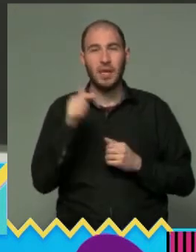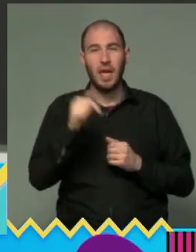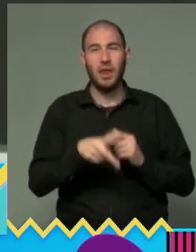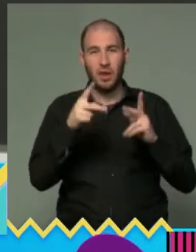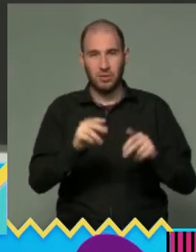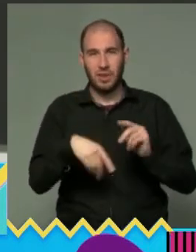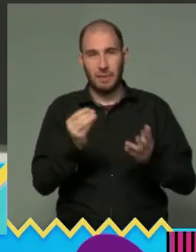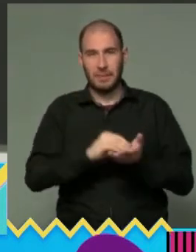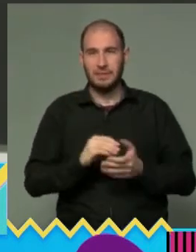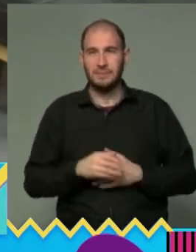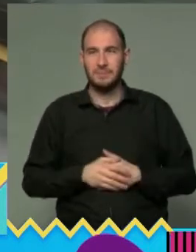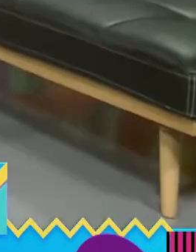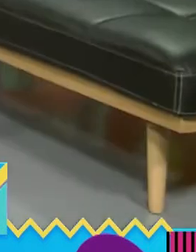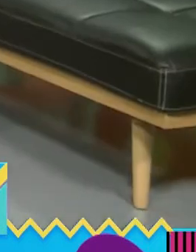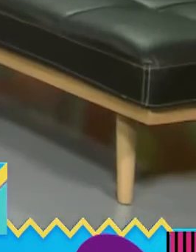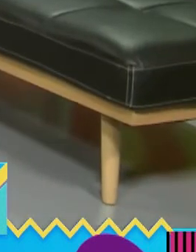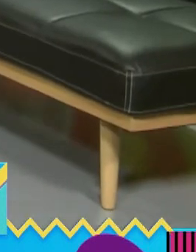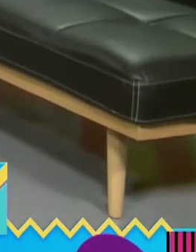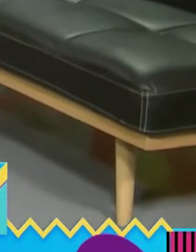una tanda y enseguida regresamos.